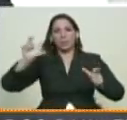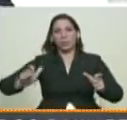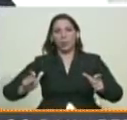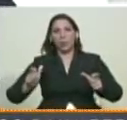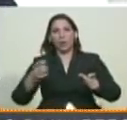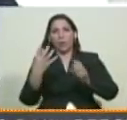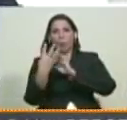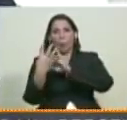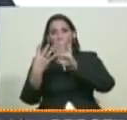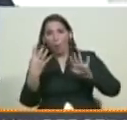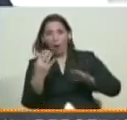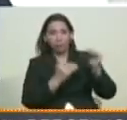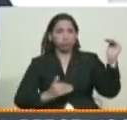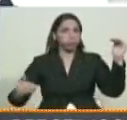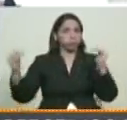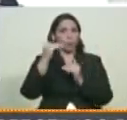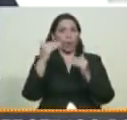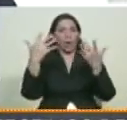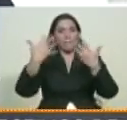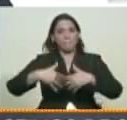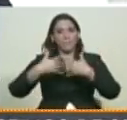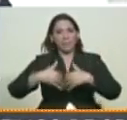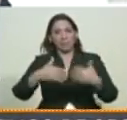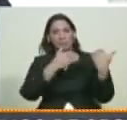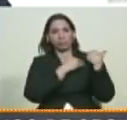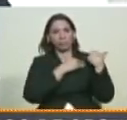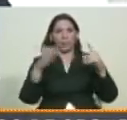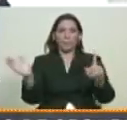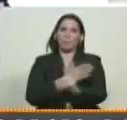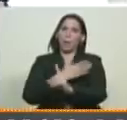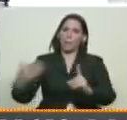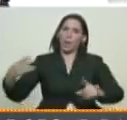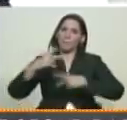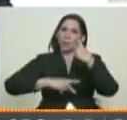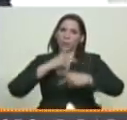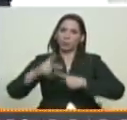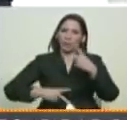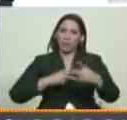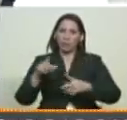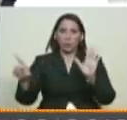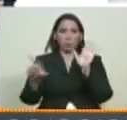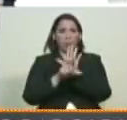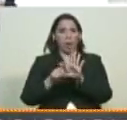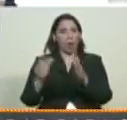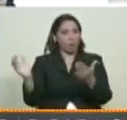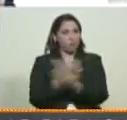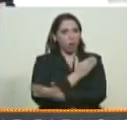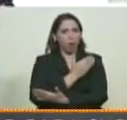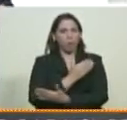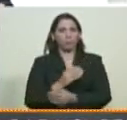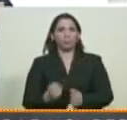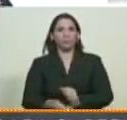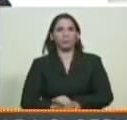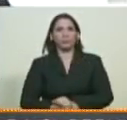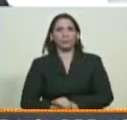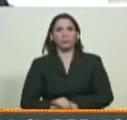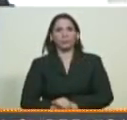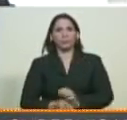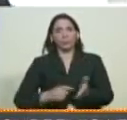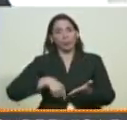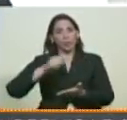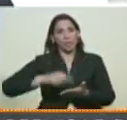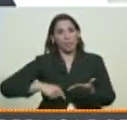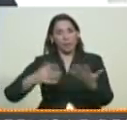altos gerentes de la empresa, que violaron procesos internos, incumplieron procesos licitatorios, contrataron a una